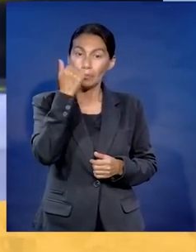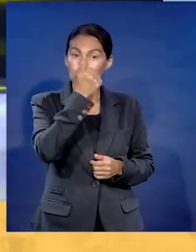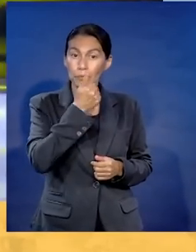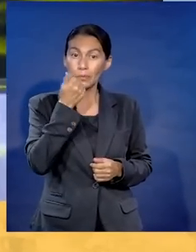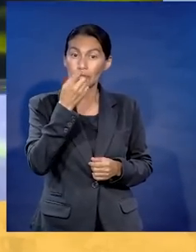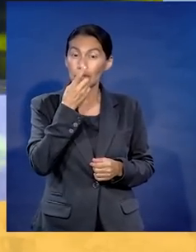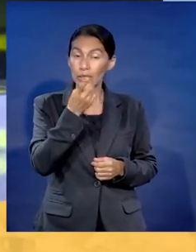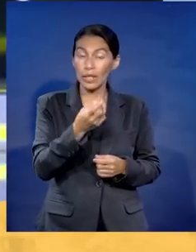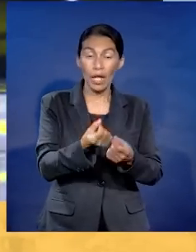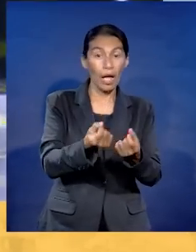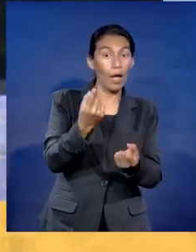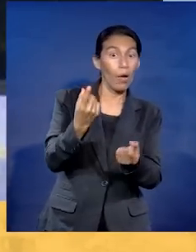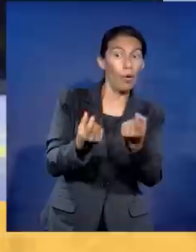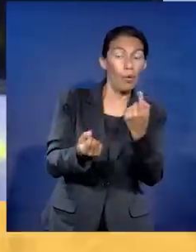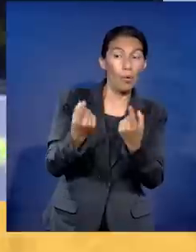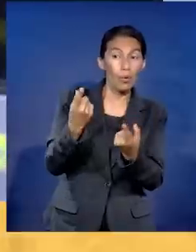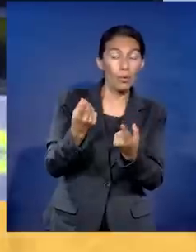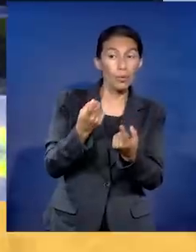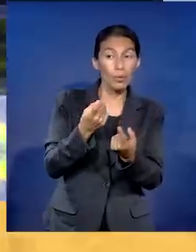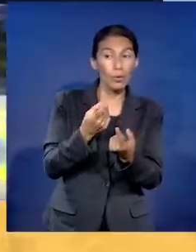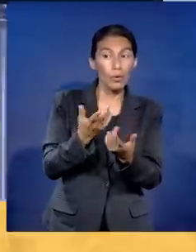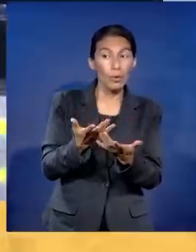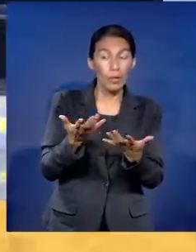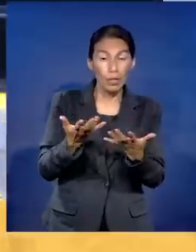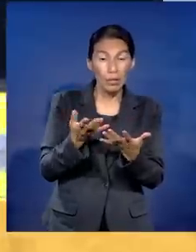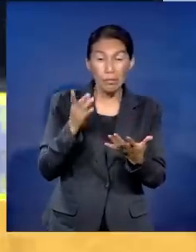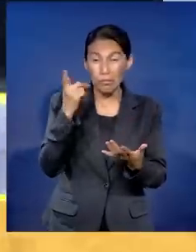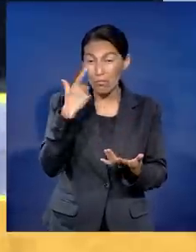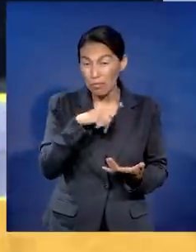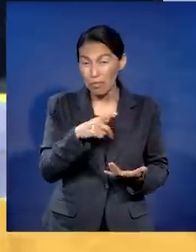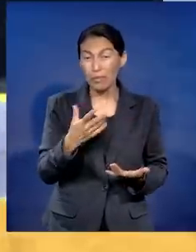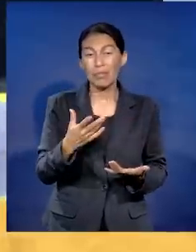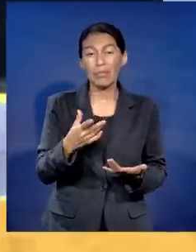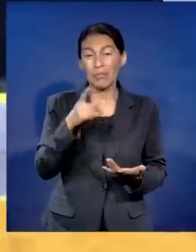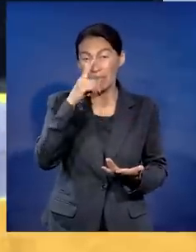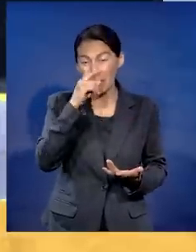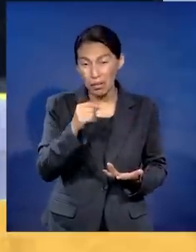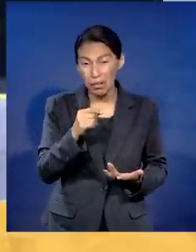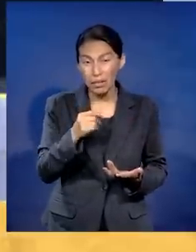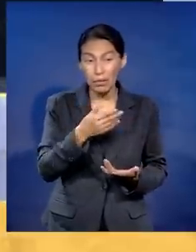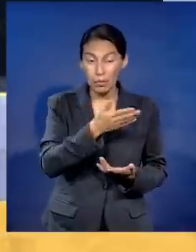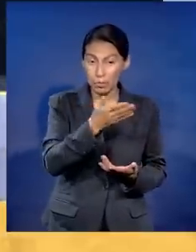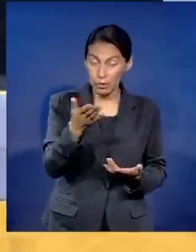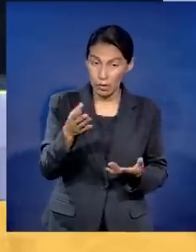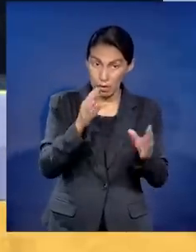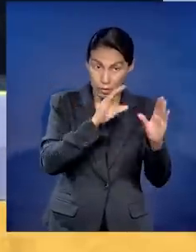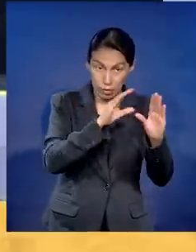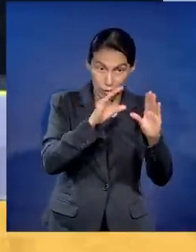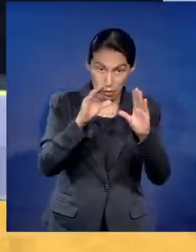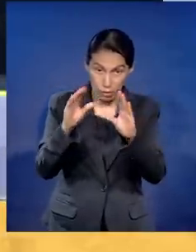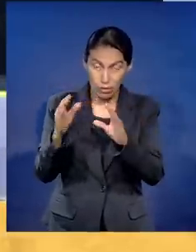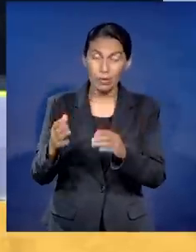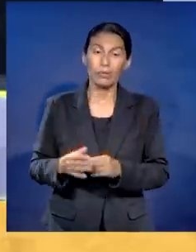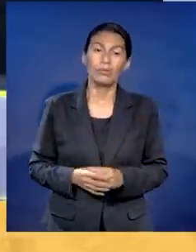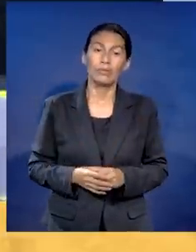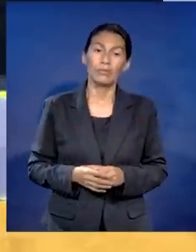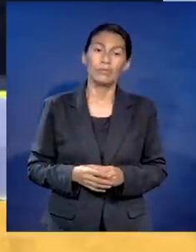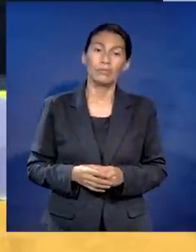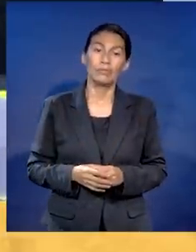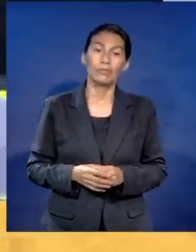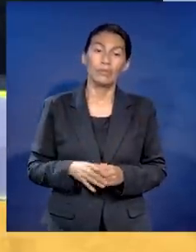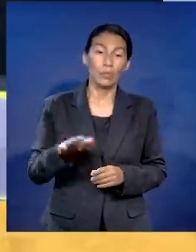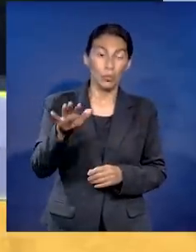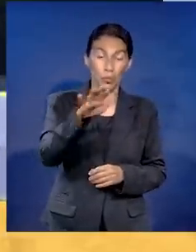alguno es sorprendido en alguna falta, vosotros que sois espirituales, tratadle espiritualmente, teniendo cuidado ustedes